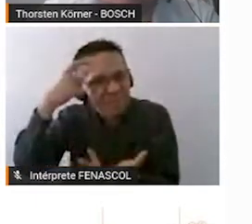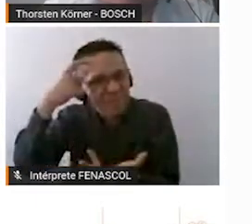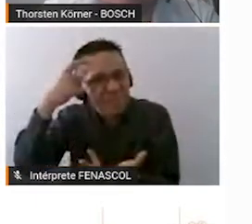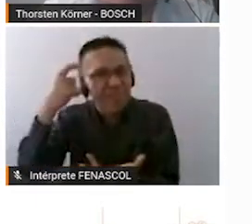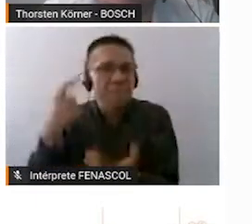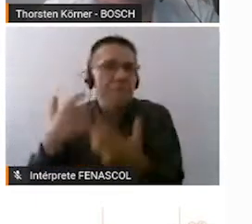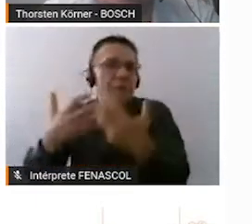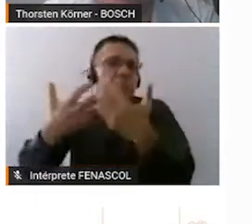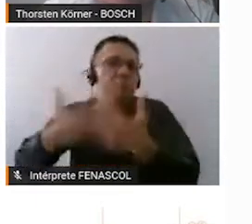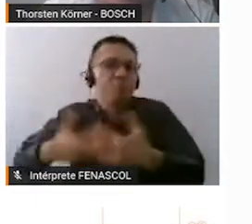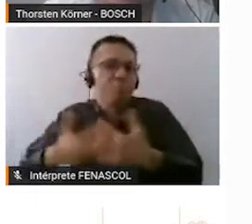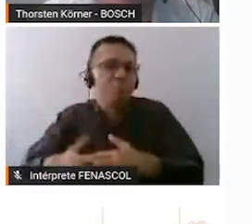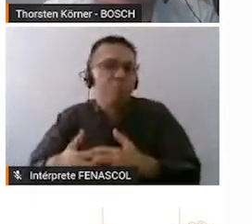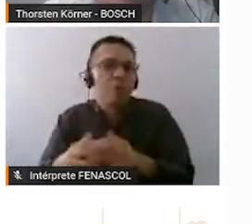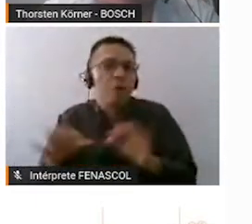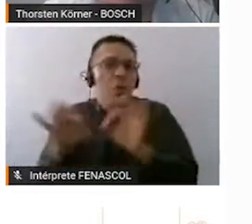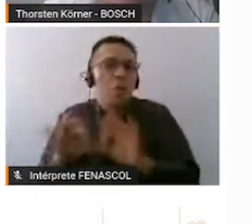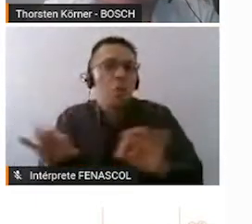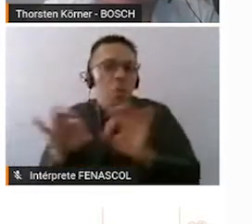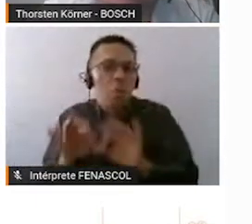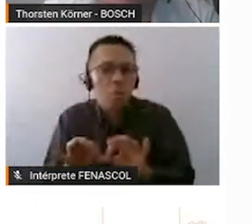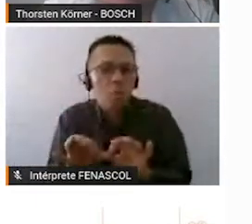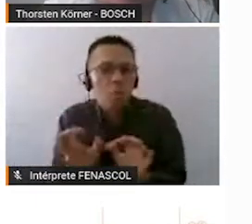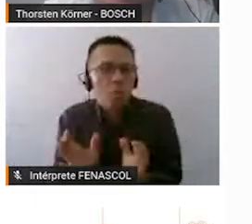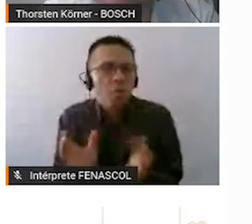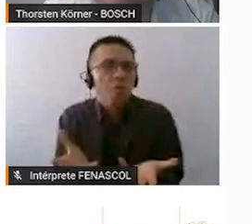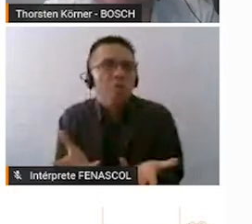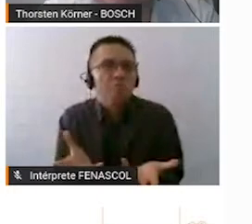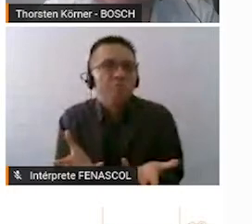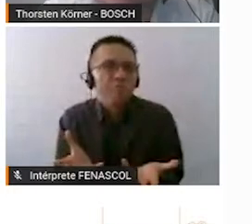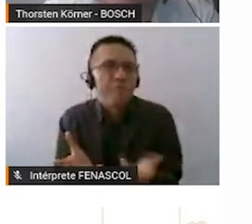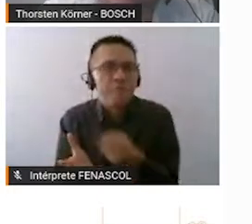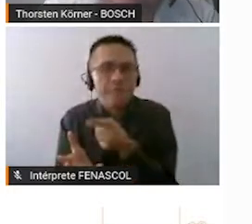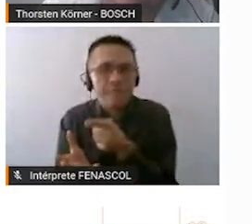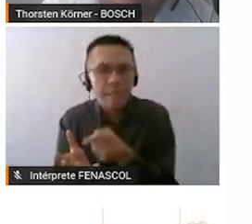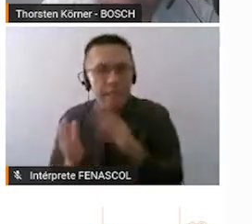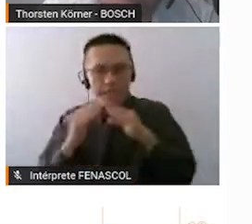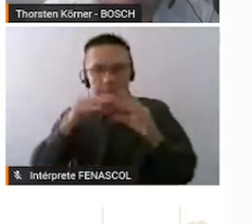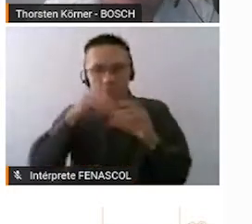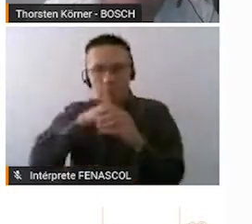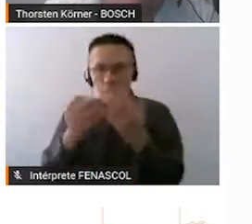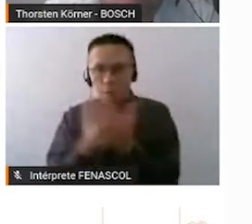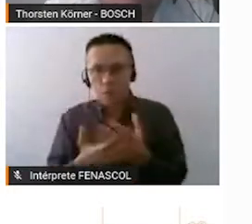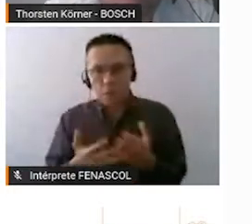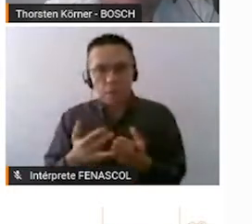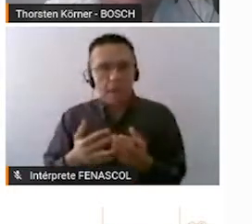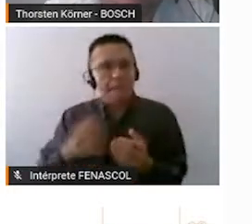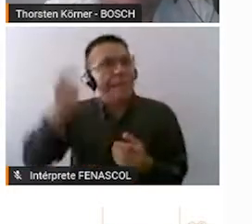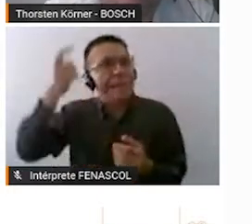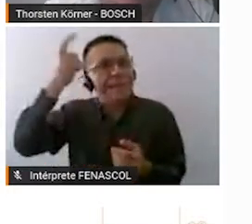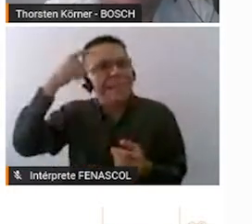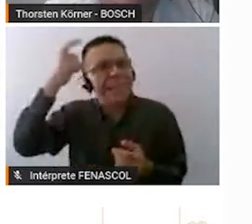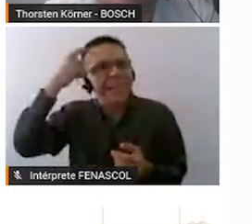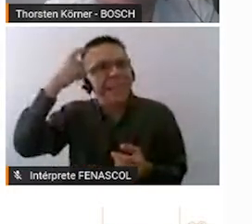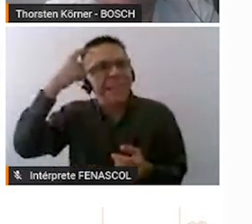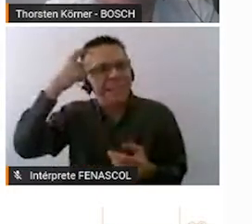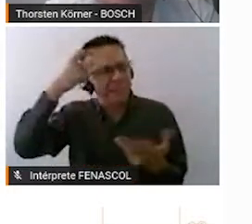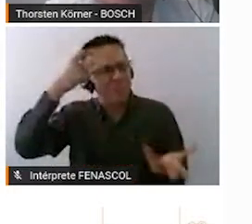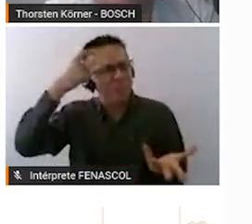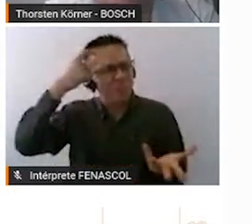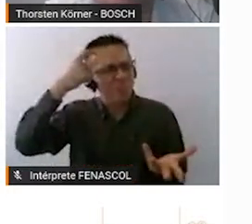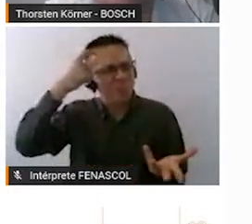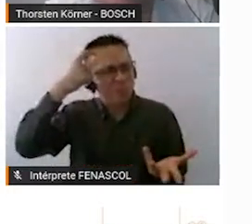máquinas o nuestros objetos cotidianos, pero en una forma inteligente. ¿Qué significa esto? Que estos objetos cuenten